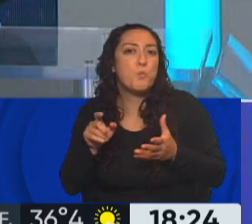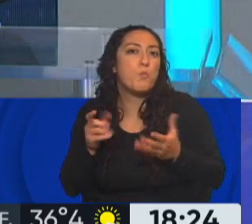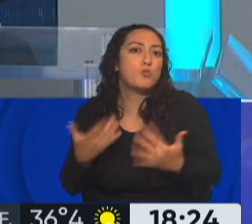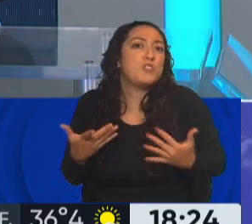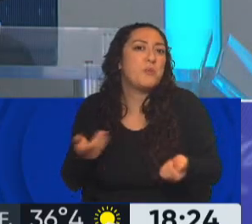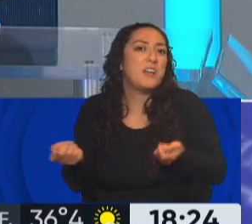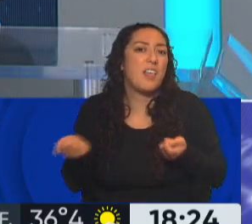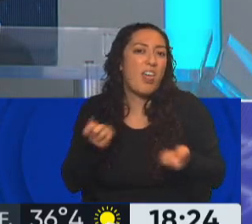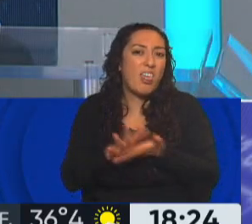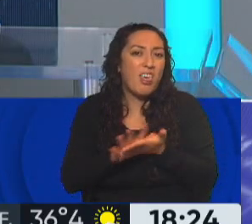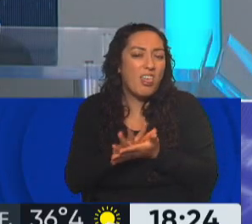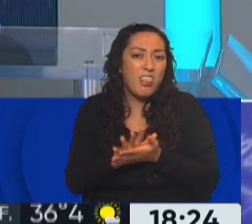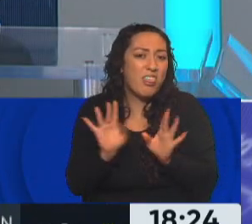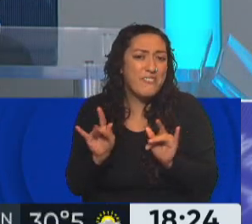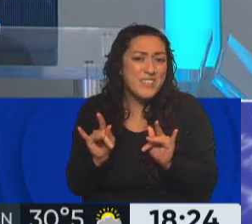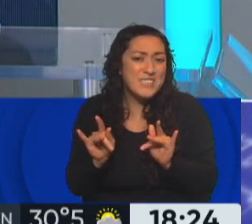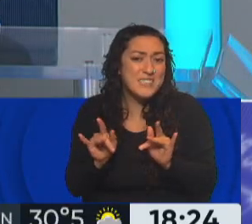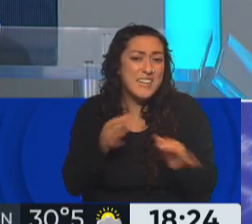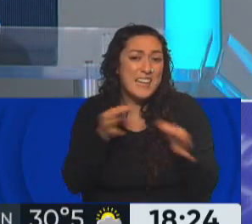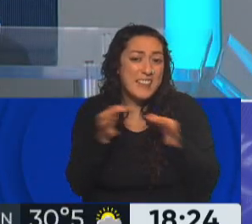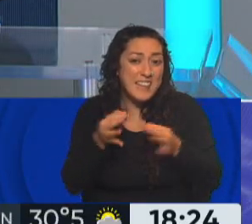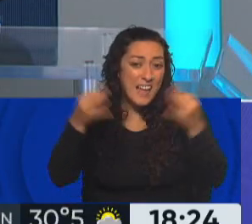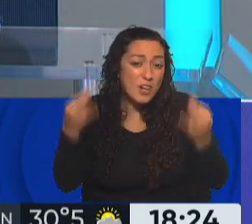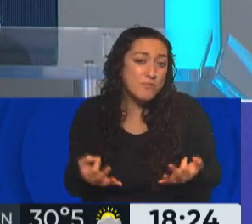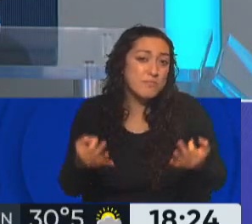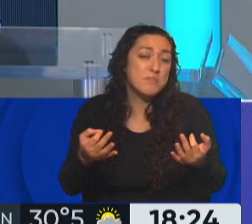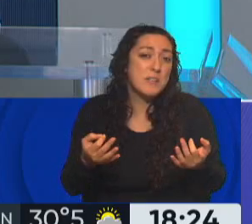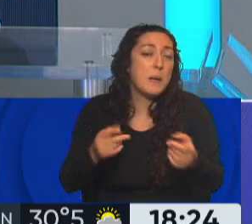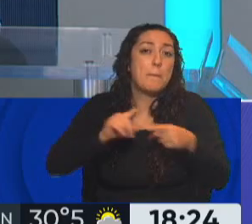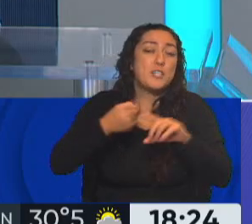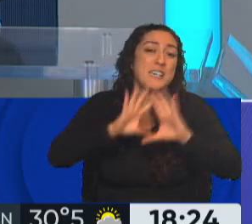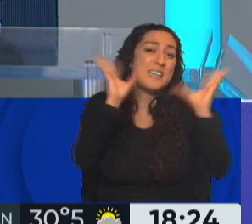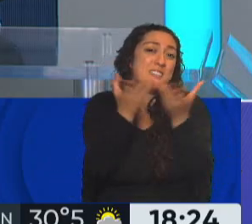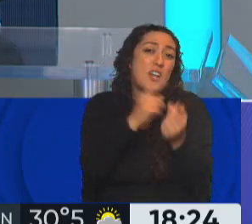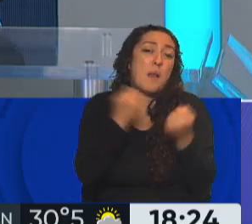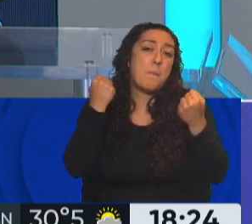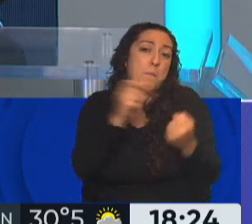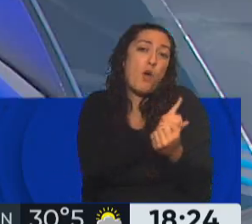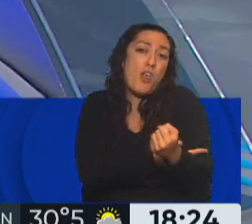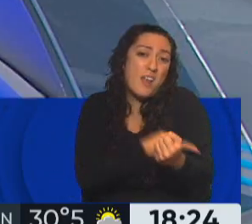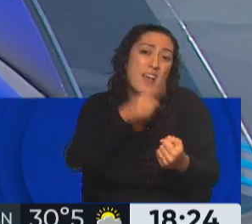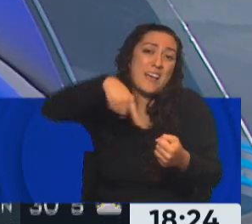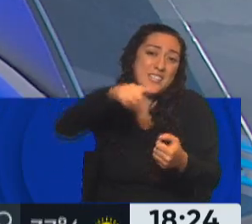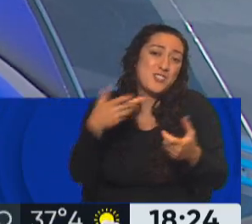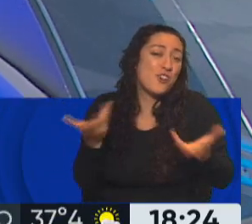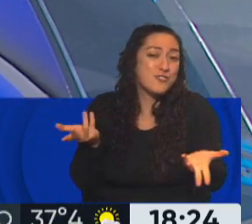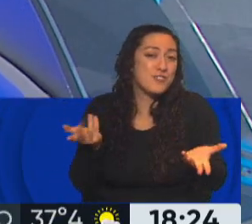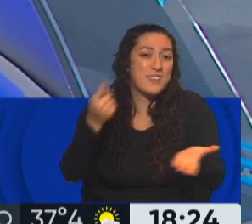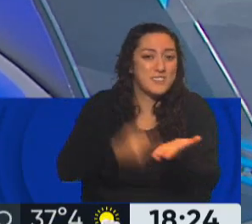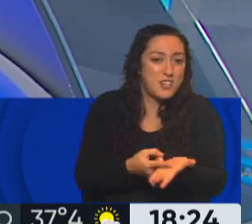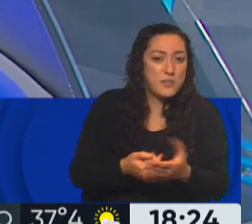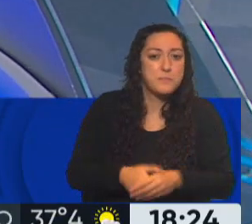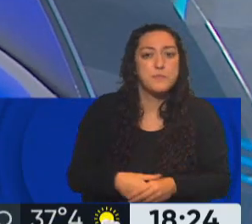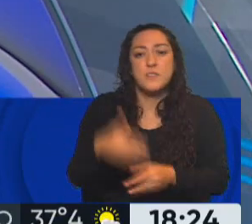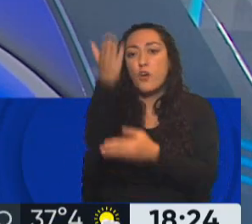que vemos, el diálogo va a ser entre los que cuentan en política internacional. Claro, a propósito del diálogo, se está desarrollando la